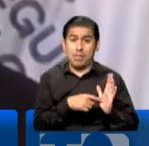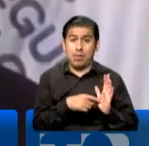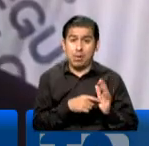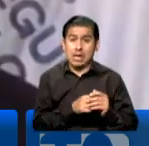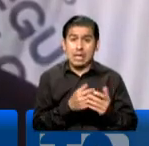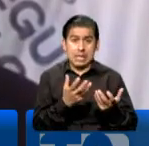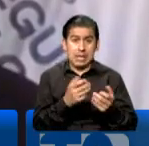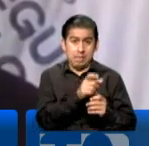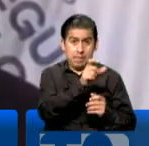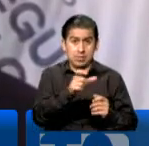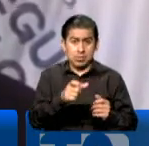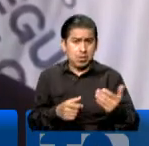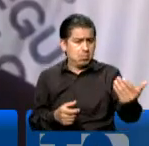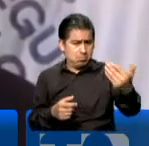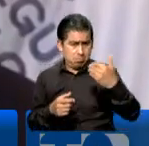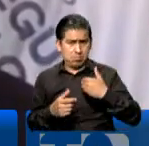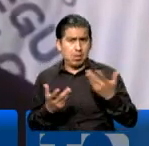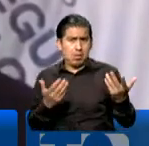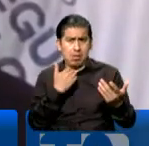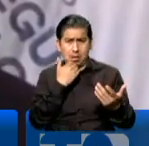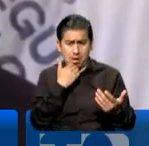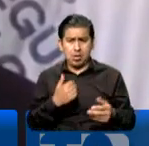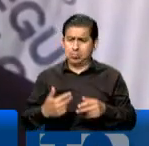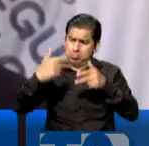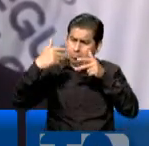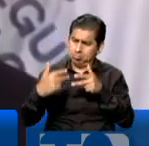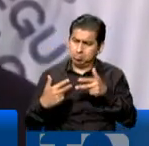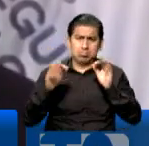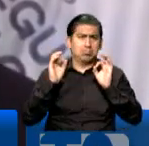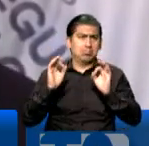denunciar, pide permiso a un juez para que grabe